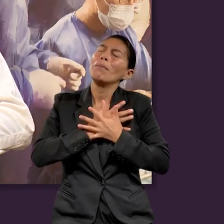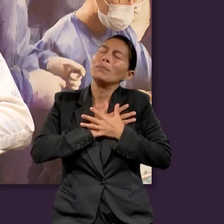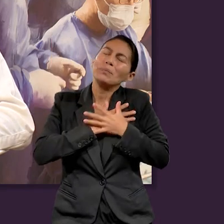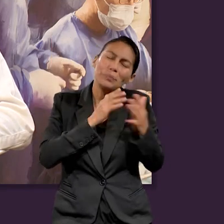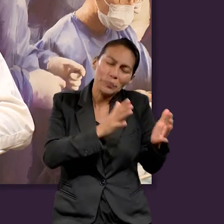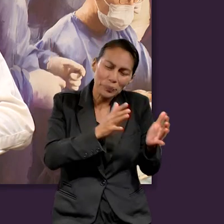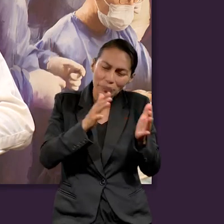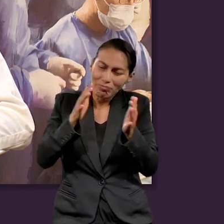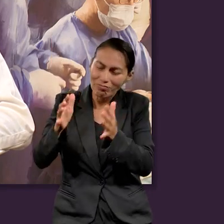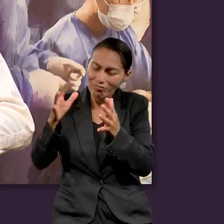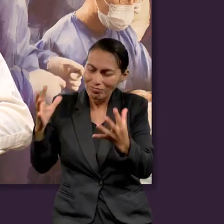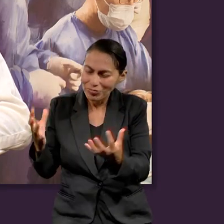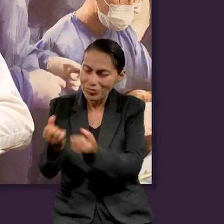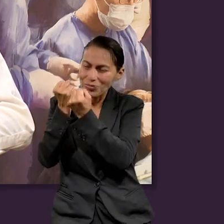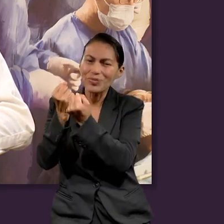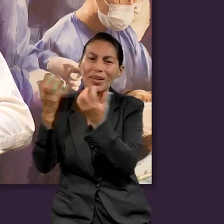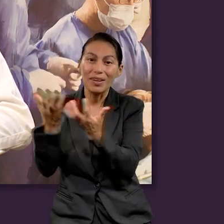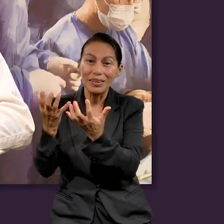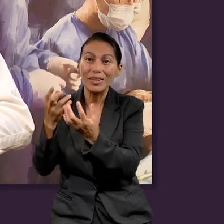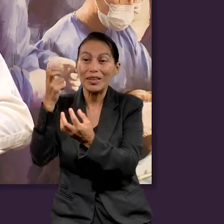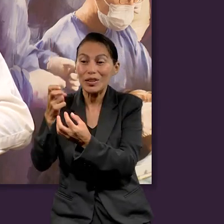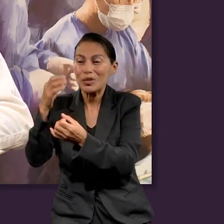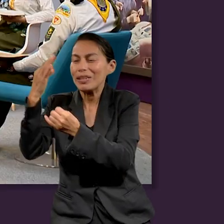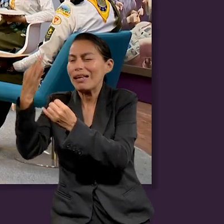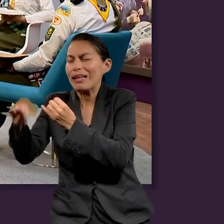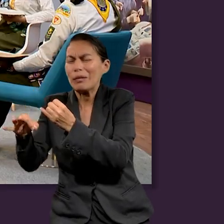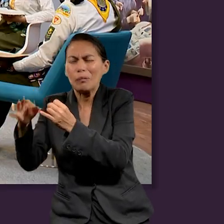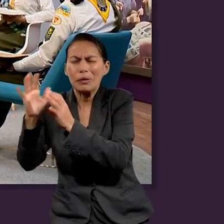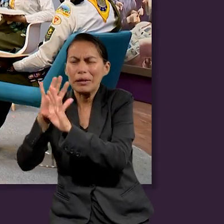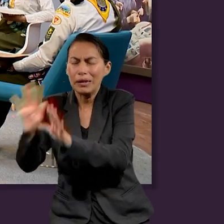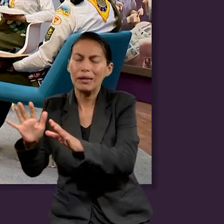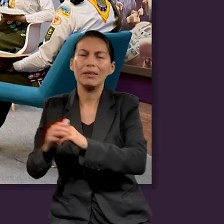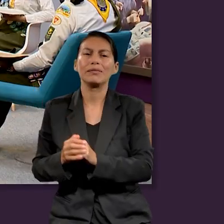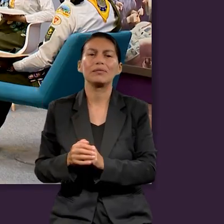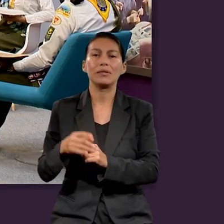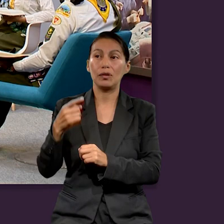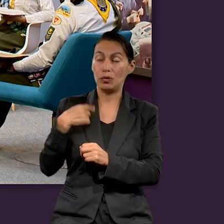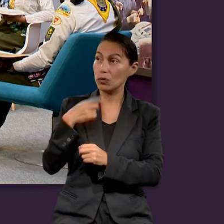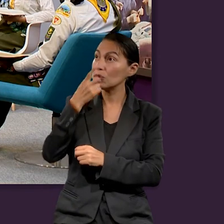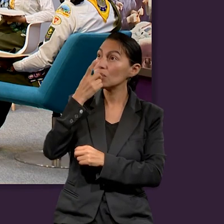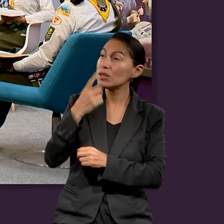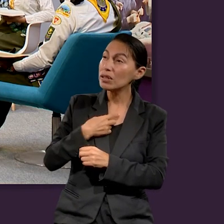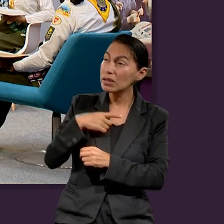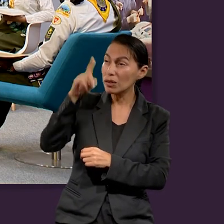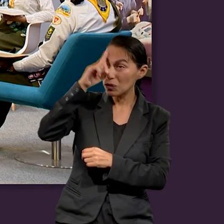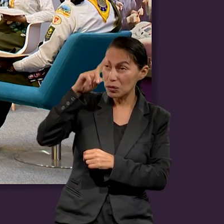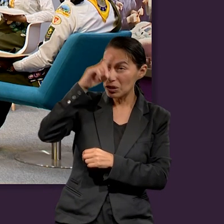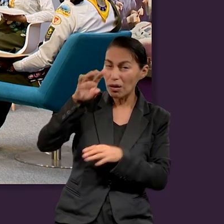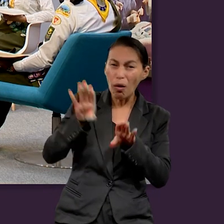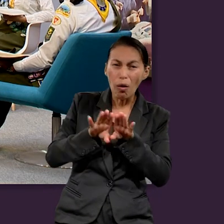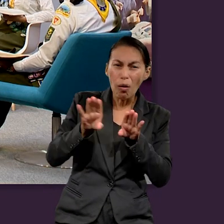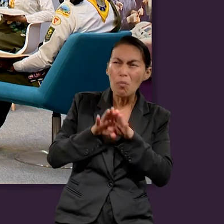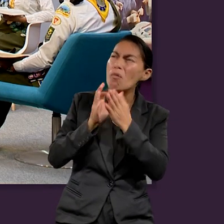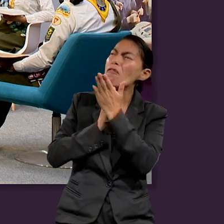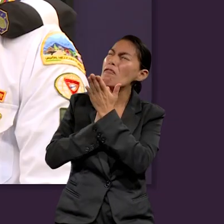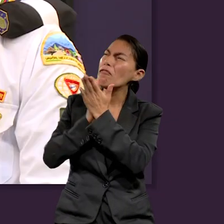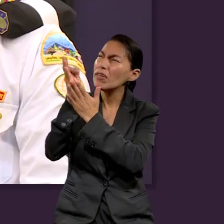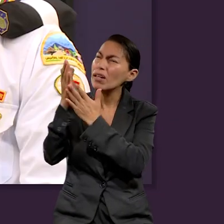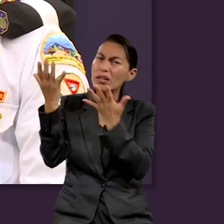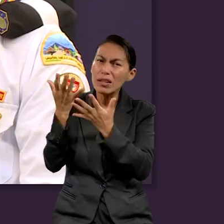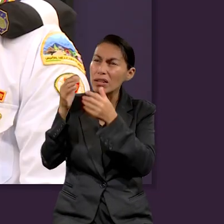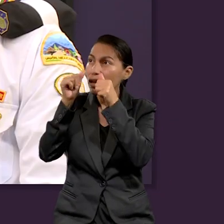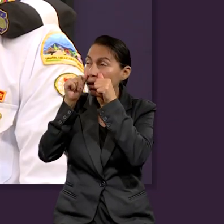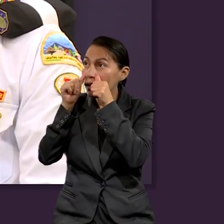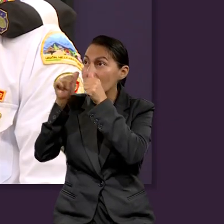desde su inmenso hizo el plan de salvación y pues este es como la culminación igual nos prepara nos dice cómo estar atentos y cómo